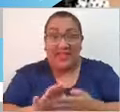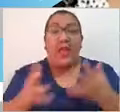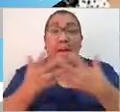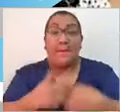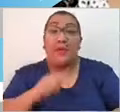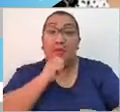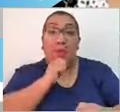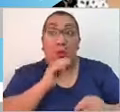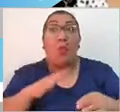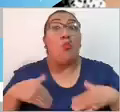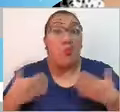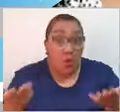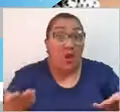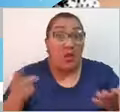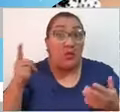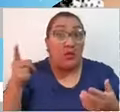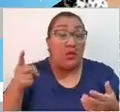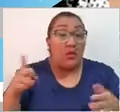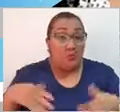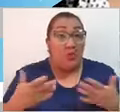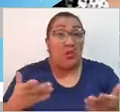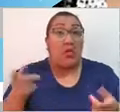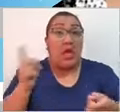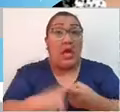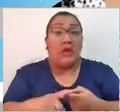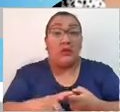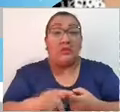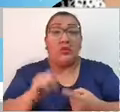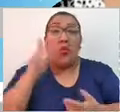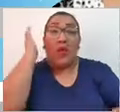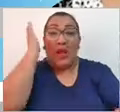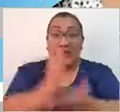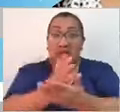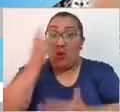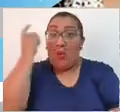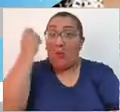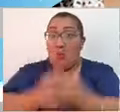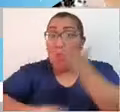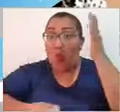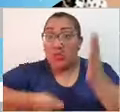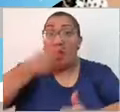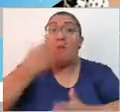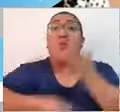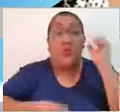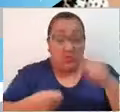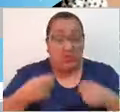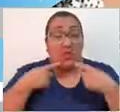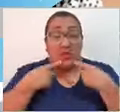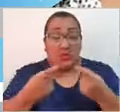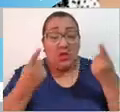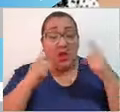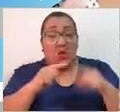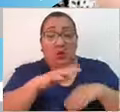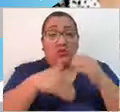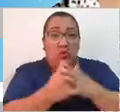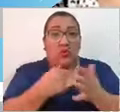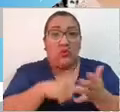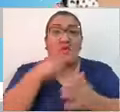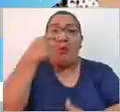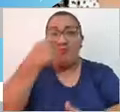privada es pasible incluso de una multa de acuerdo al cuadro de infracción, es considerado